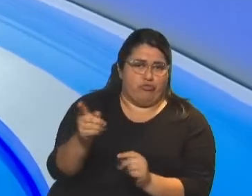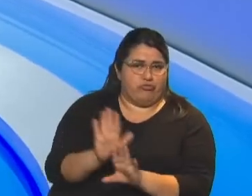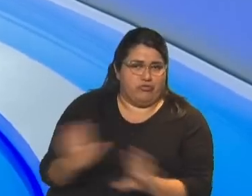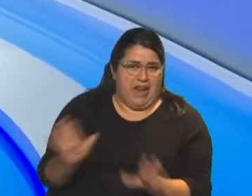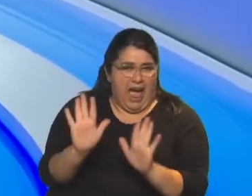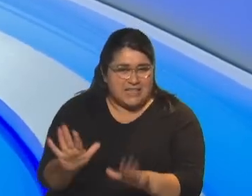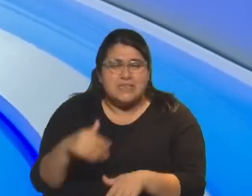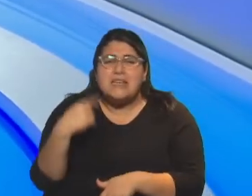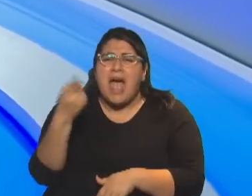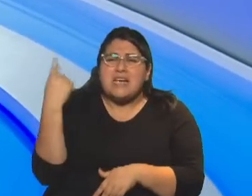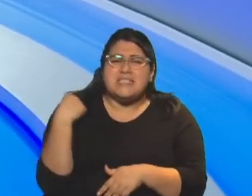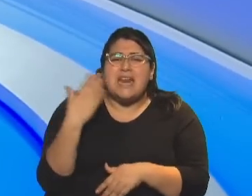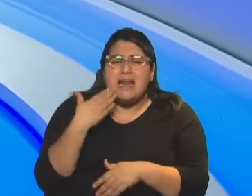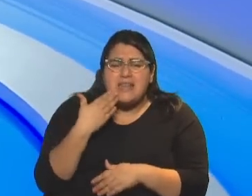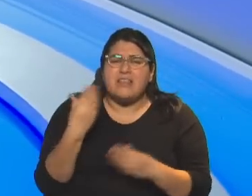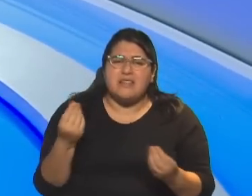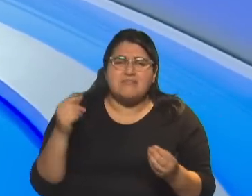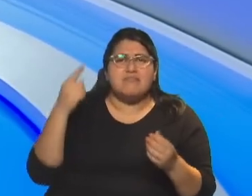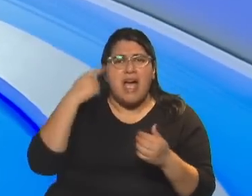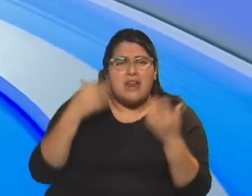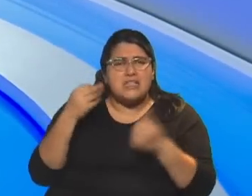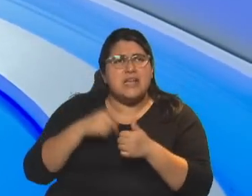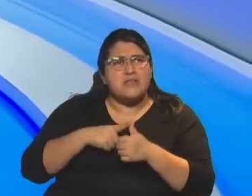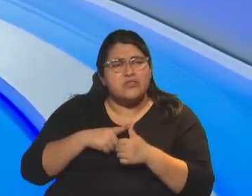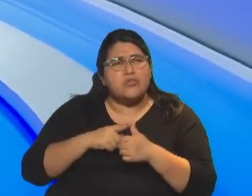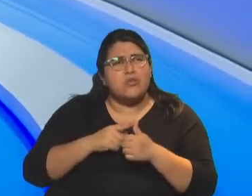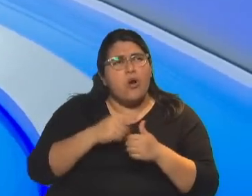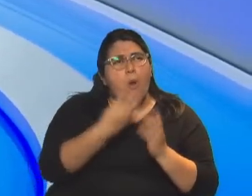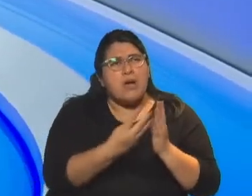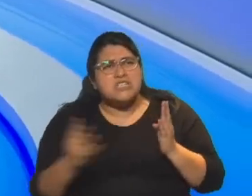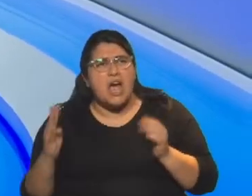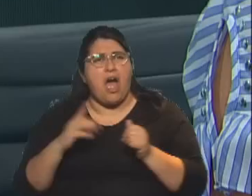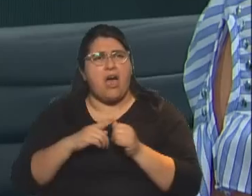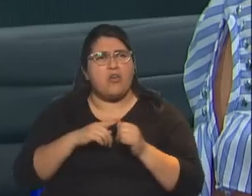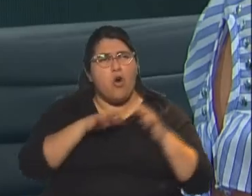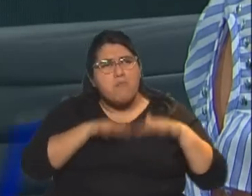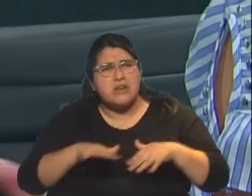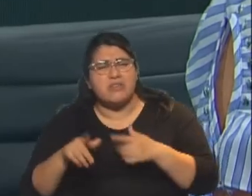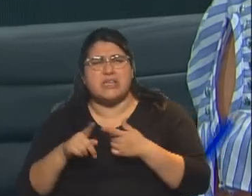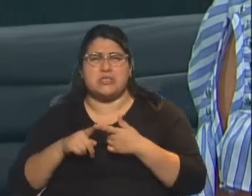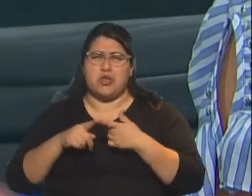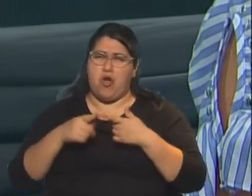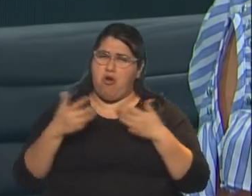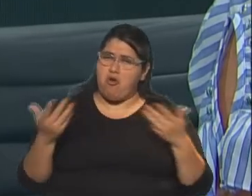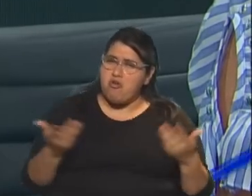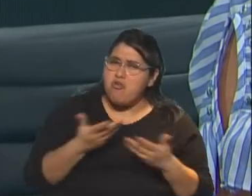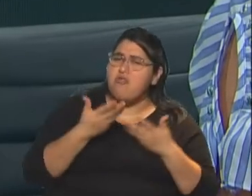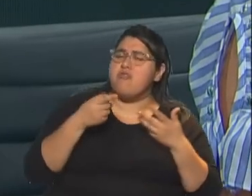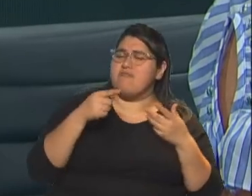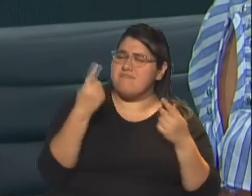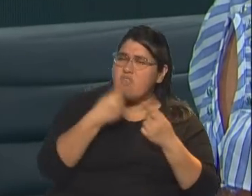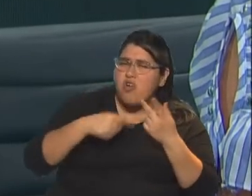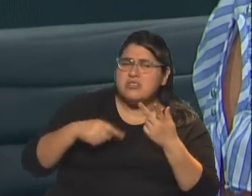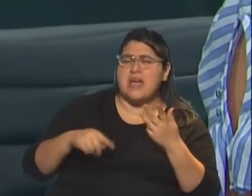están seguimos analizando porque el vallado es la manifestación el apoyo a la vicepresi digo también había